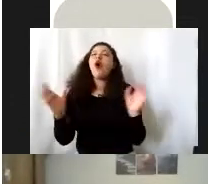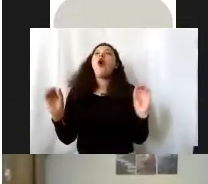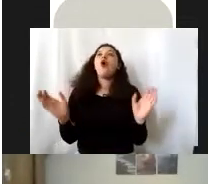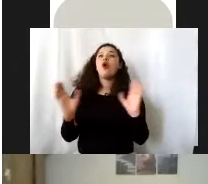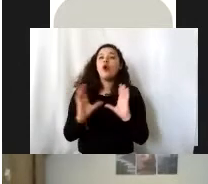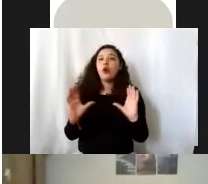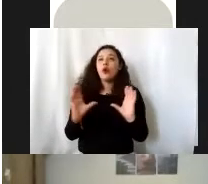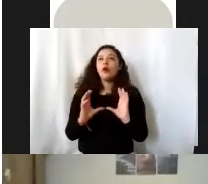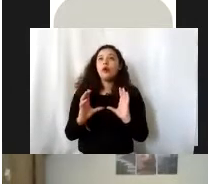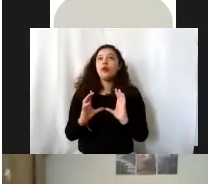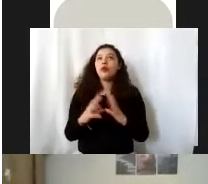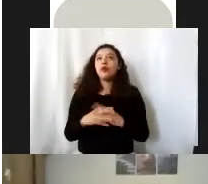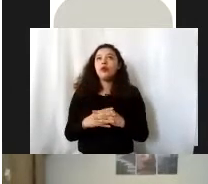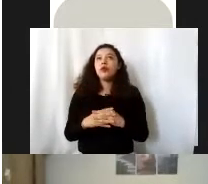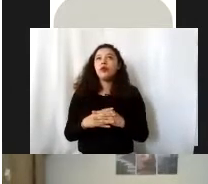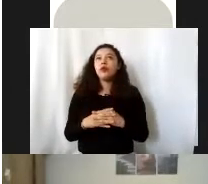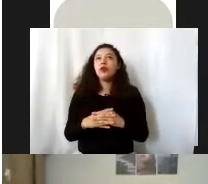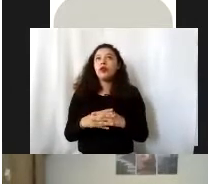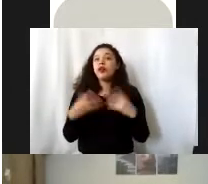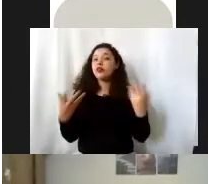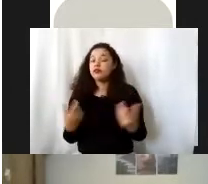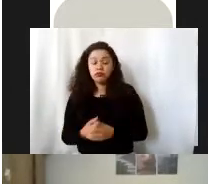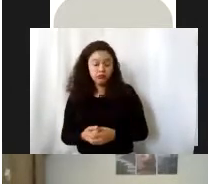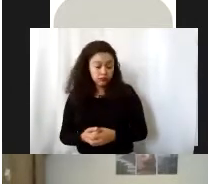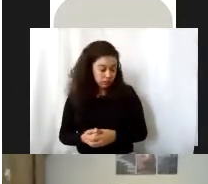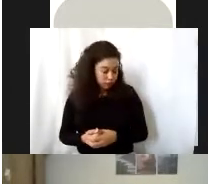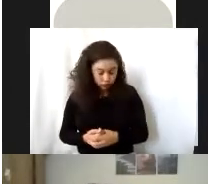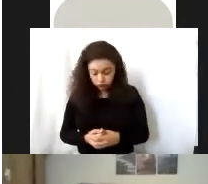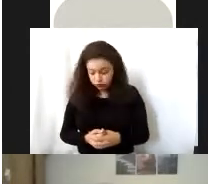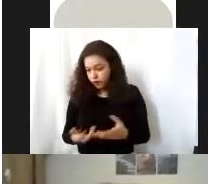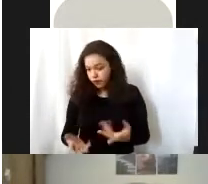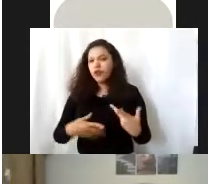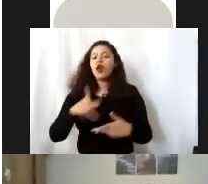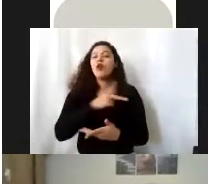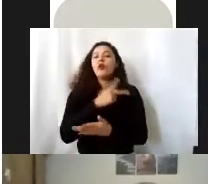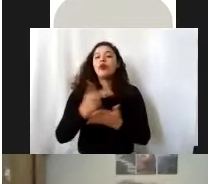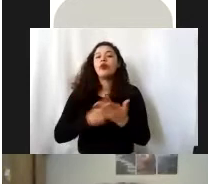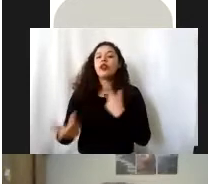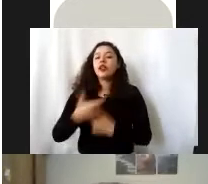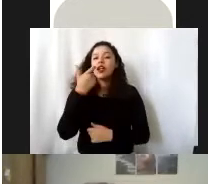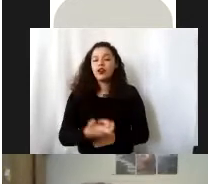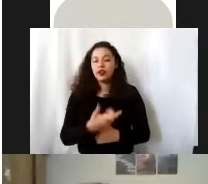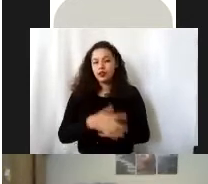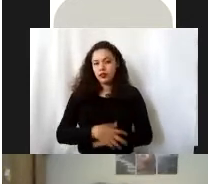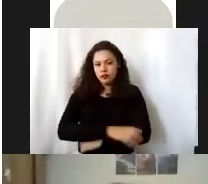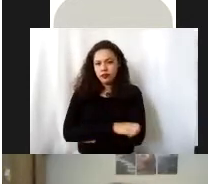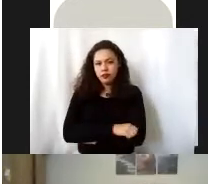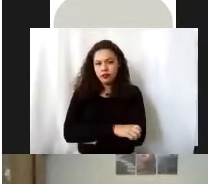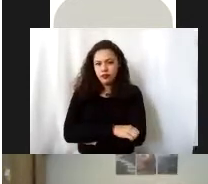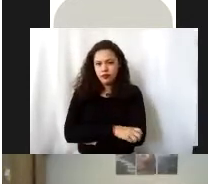acceso a un programa económico, ¿sí? A un